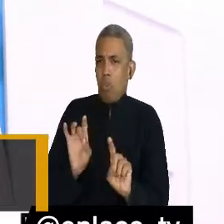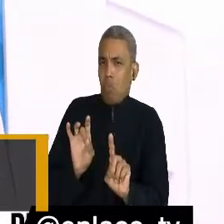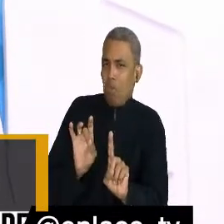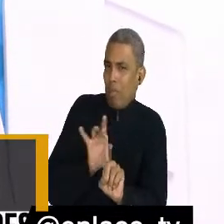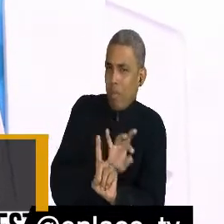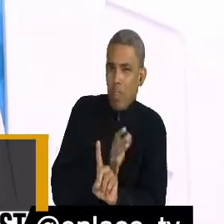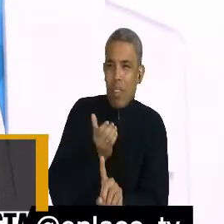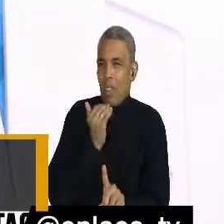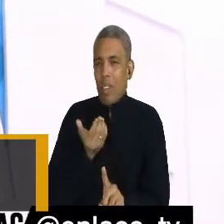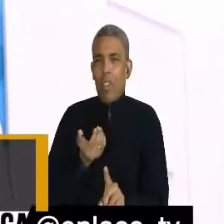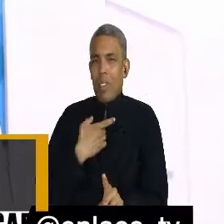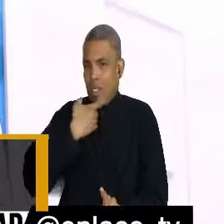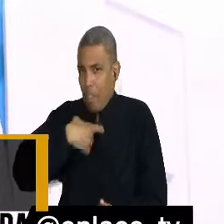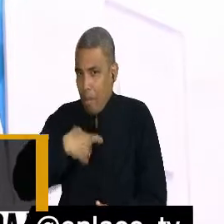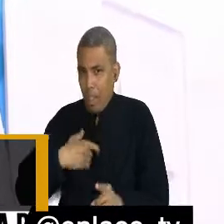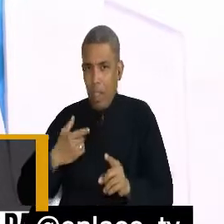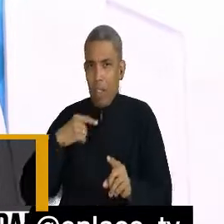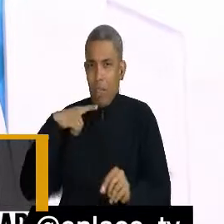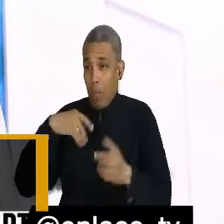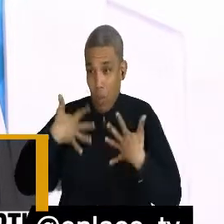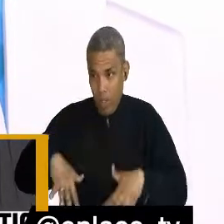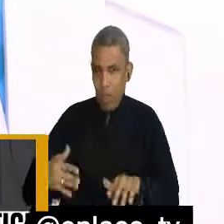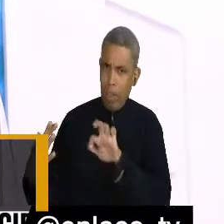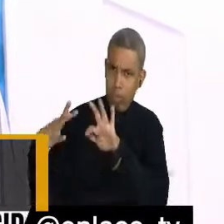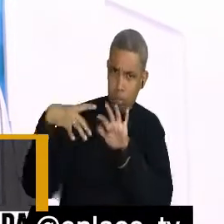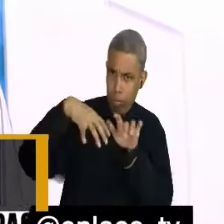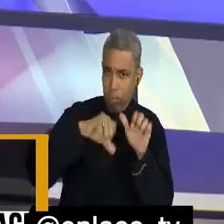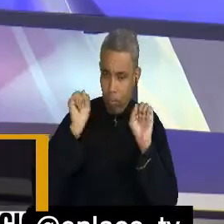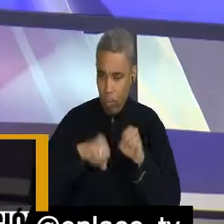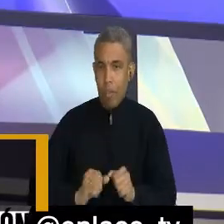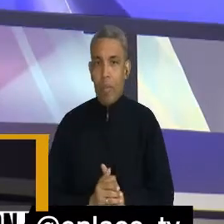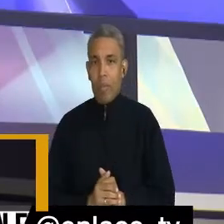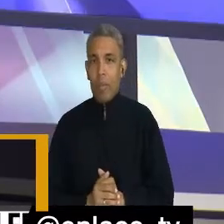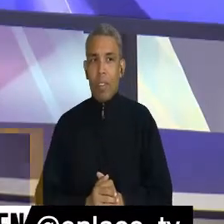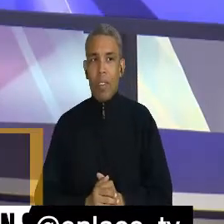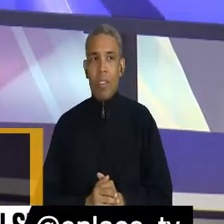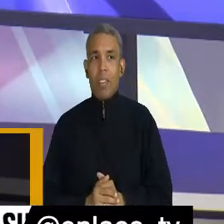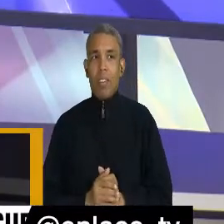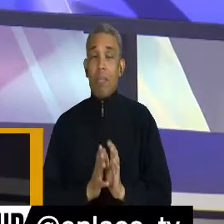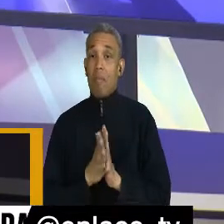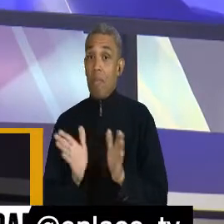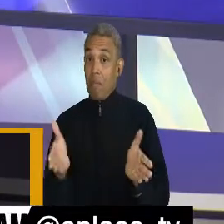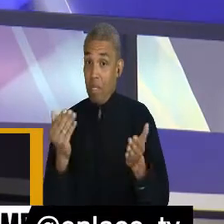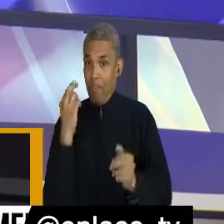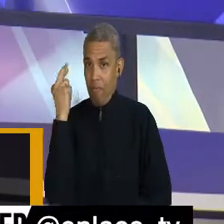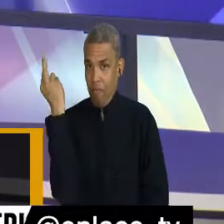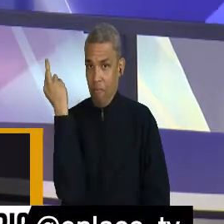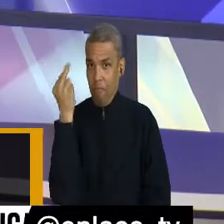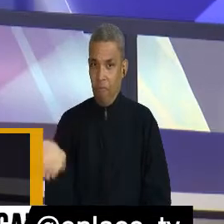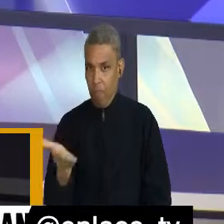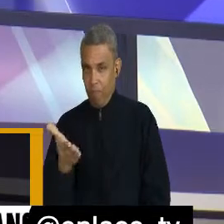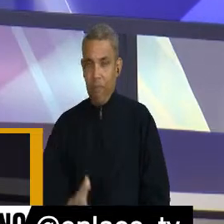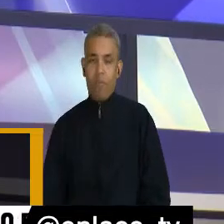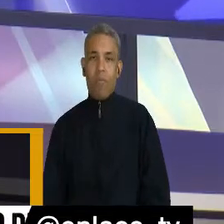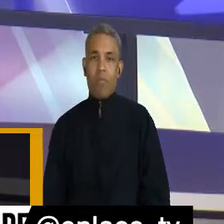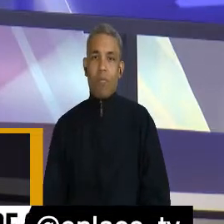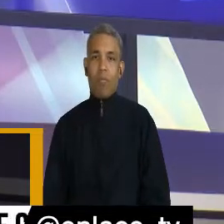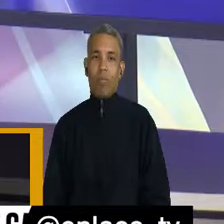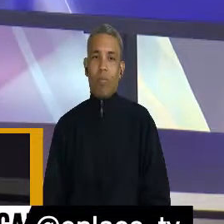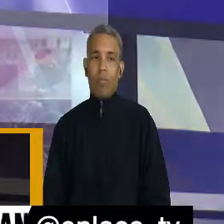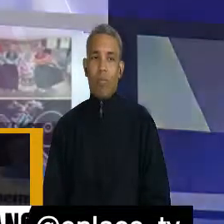compartir este acontecimiento. Hágale usted la invitación a la gente para que por supuesto se acerque a Expo Eventos este fin de semana y haga